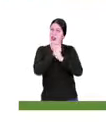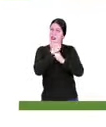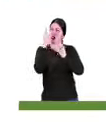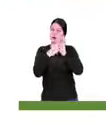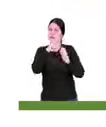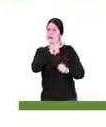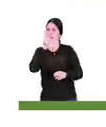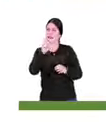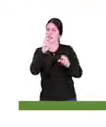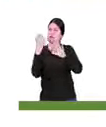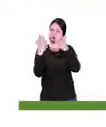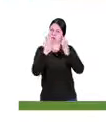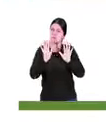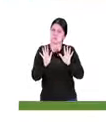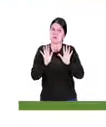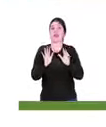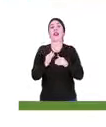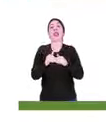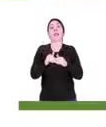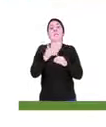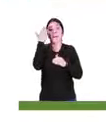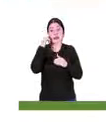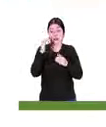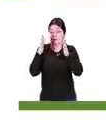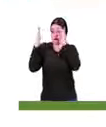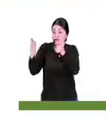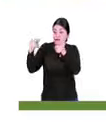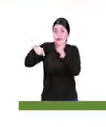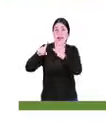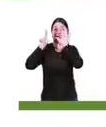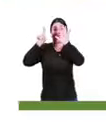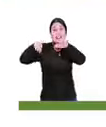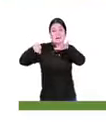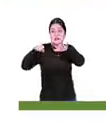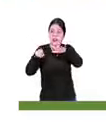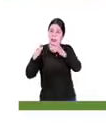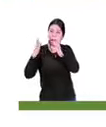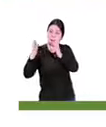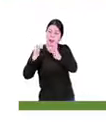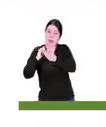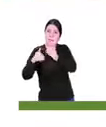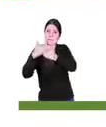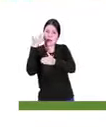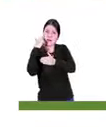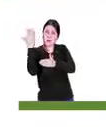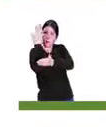2027 y iniciando una fase de prueba de 6 meses e iniciando operación